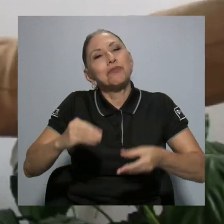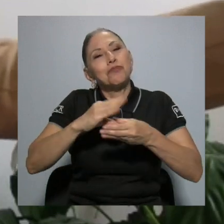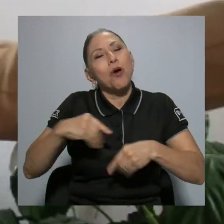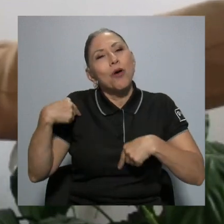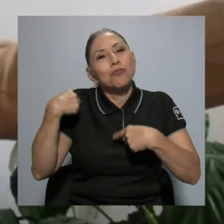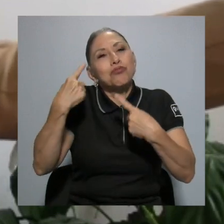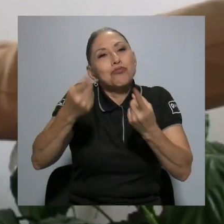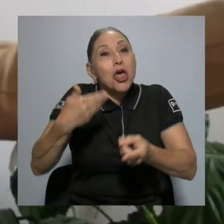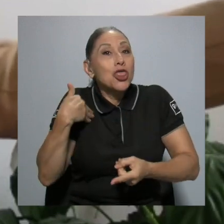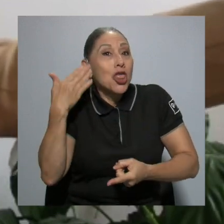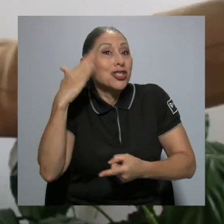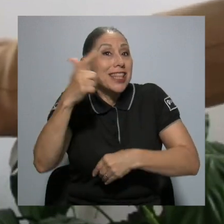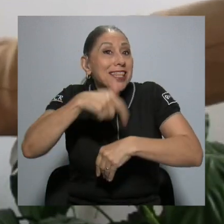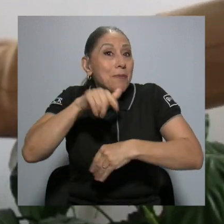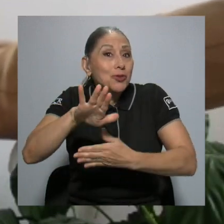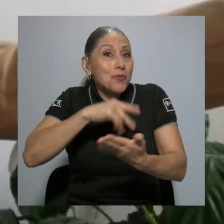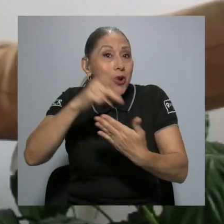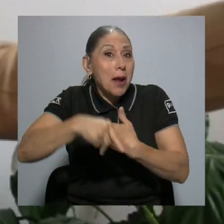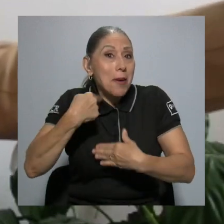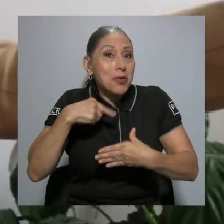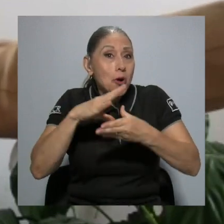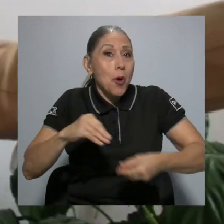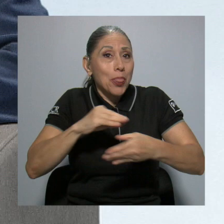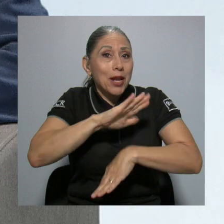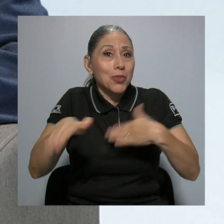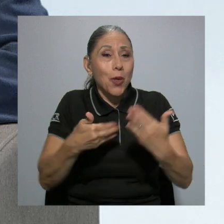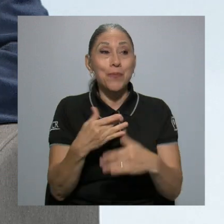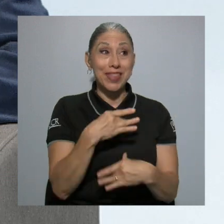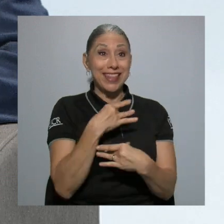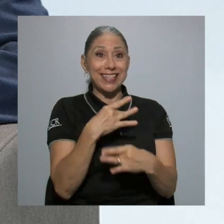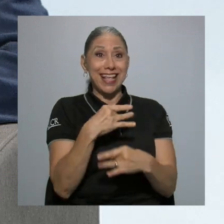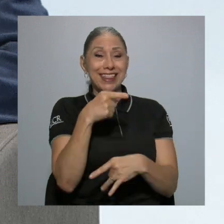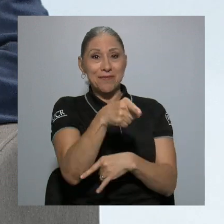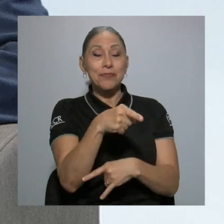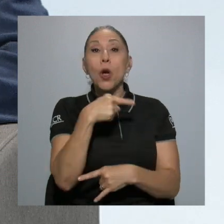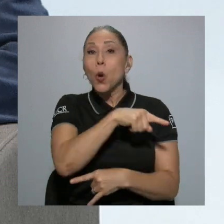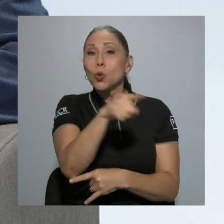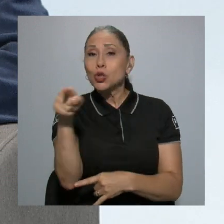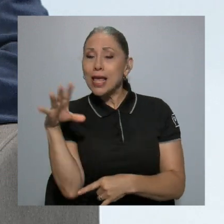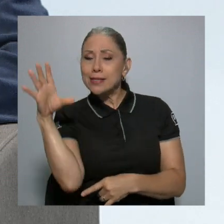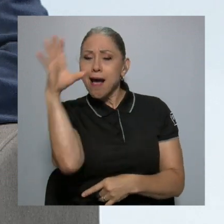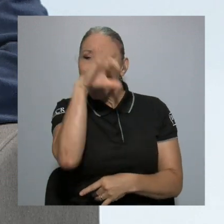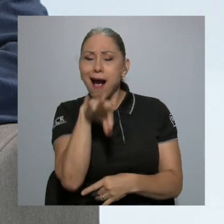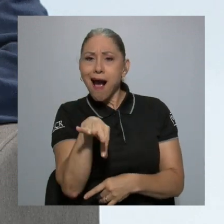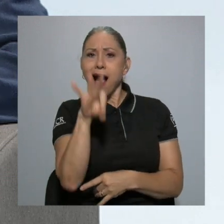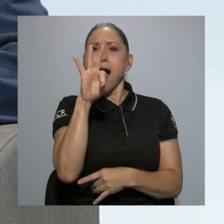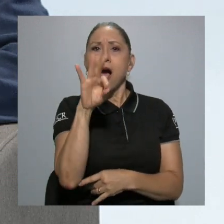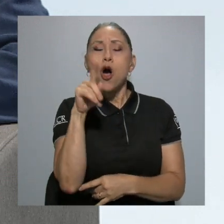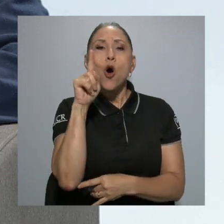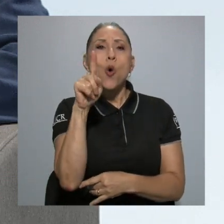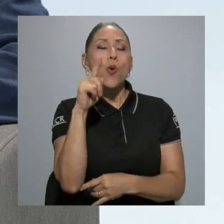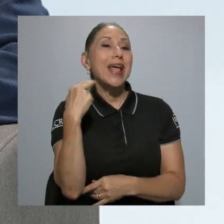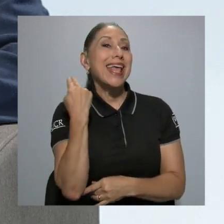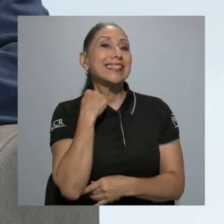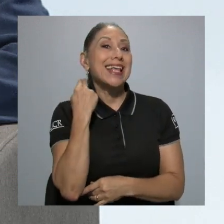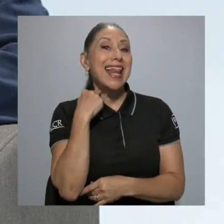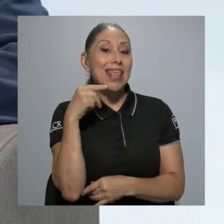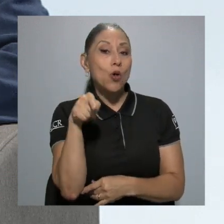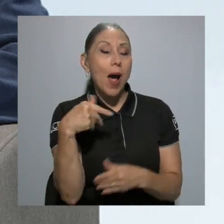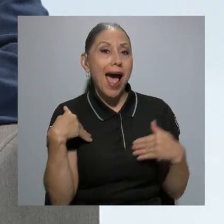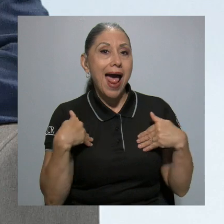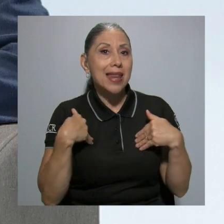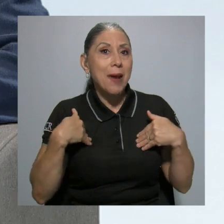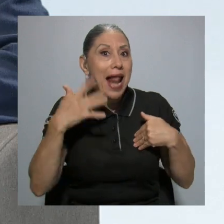programa para que te cuente todo. Muy interesante, don Mario, muy interesante. Ustedes hicieron un descubrimiento de un